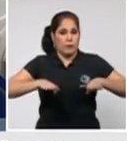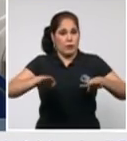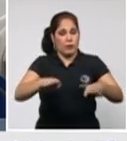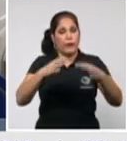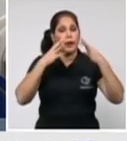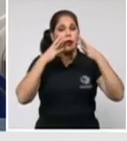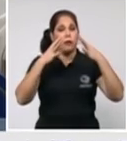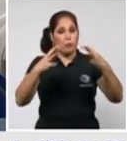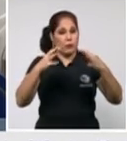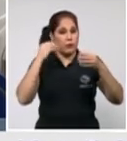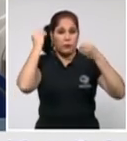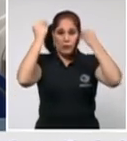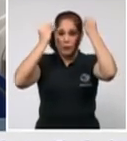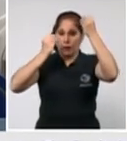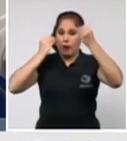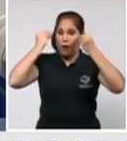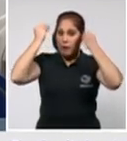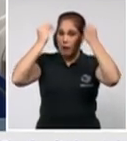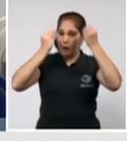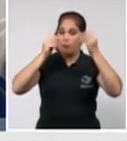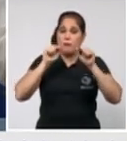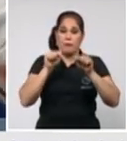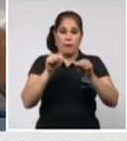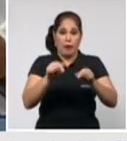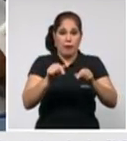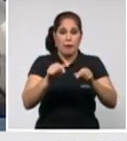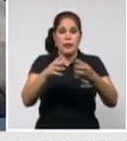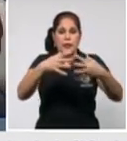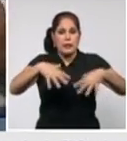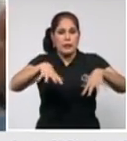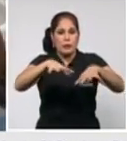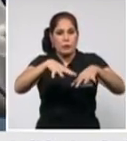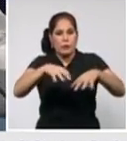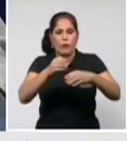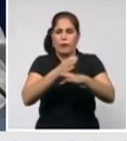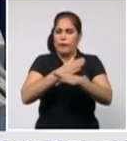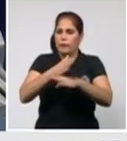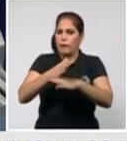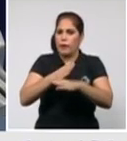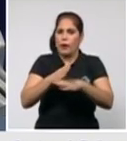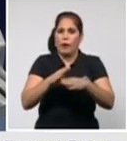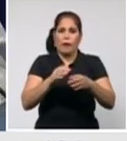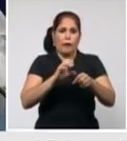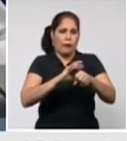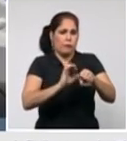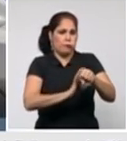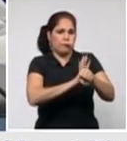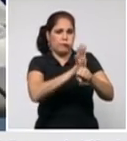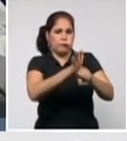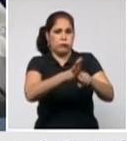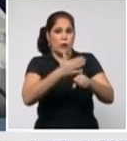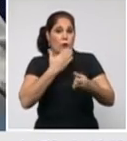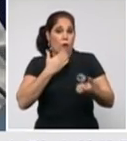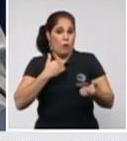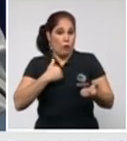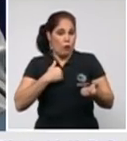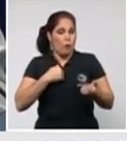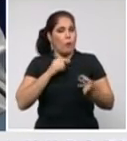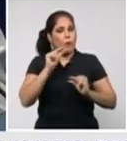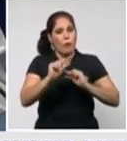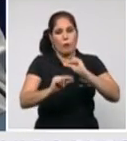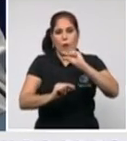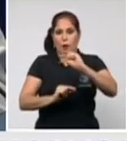hacer un análisis de la evolución de esta enfermedad y de los pasos que se deben